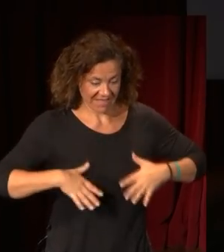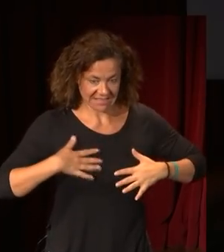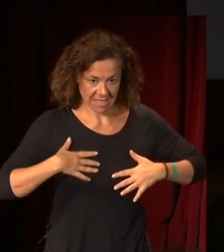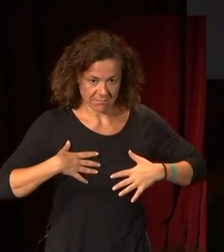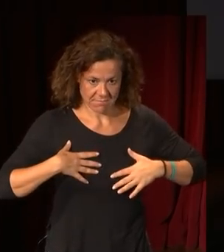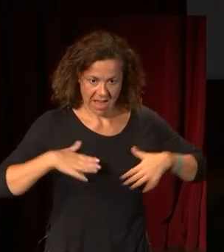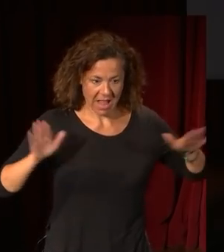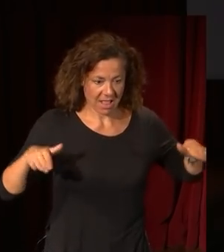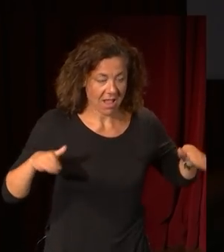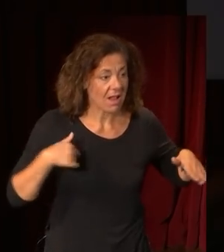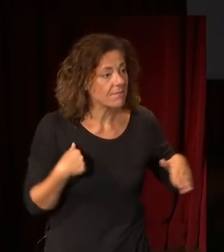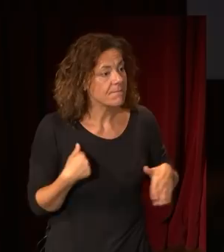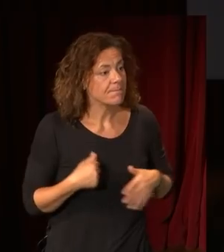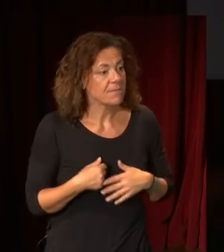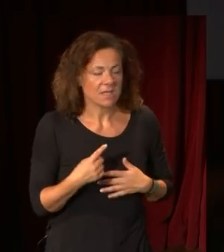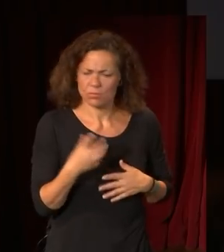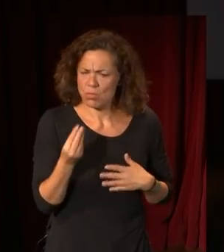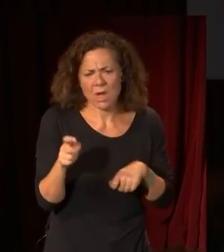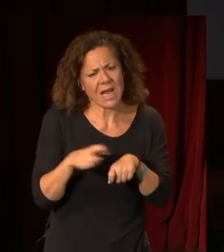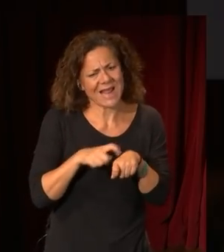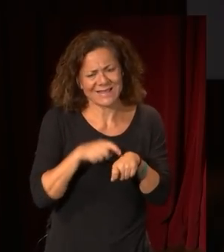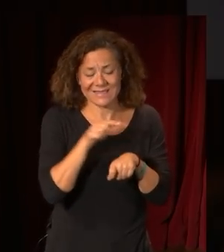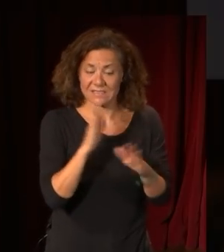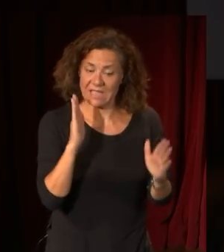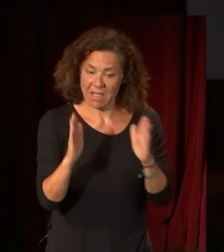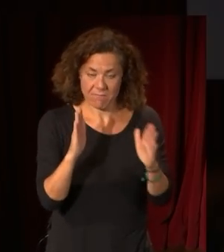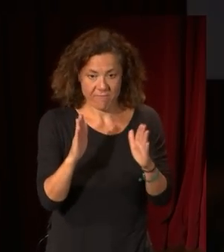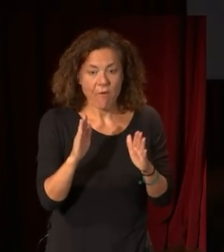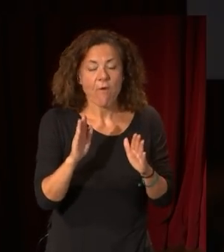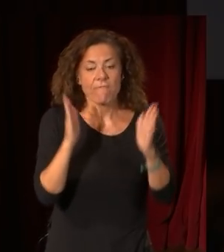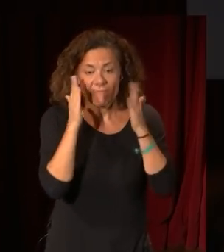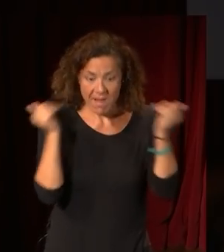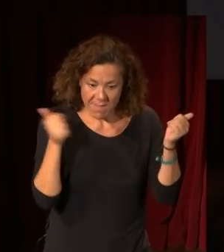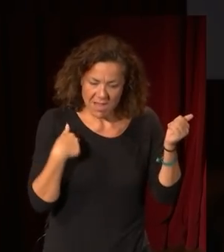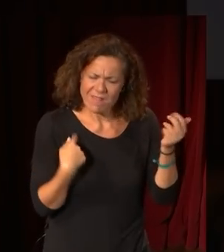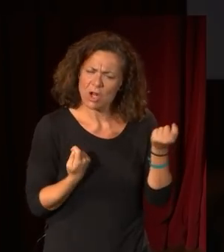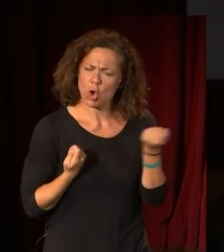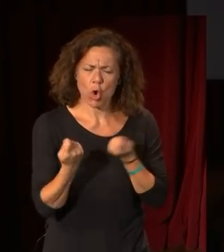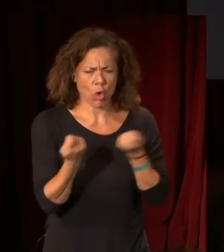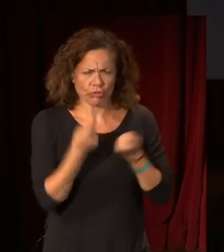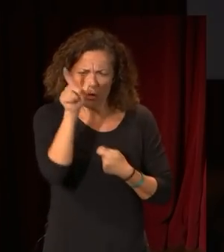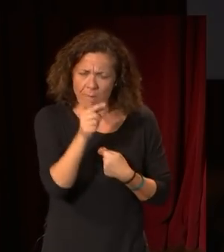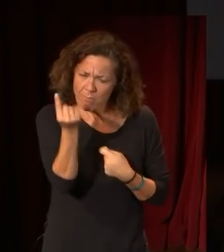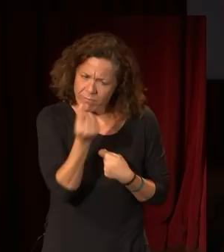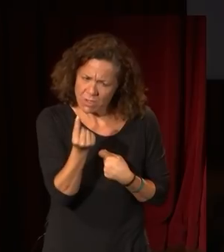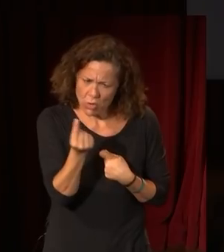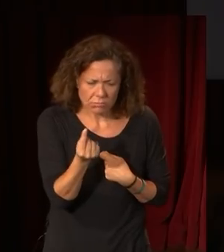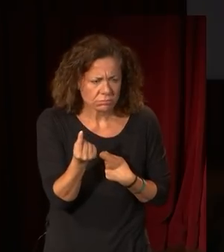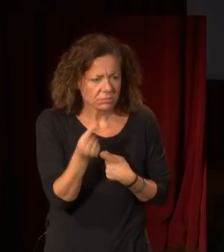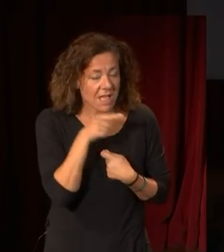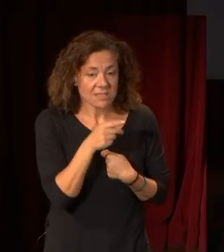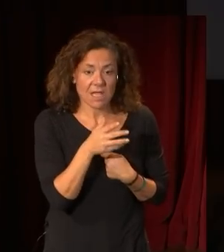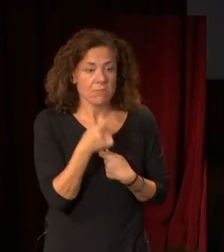igualmente es característica de esta pintura flamenca y del dominio que bermejo hace de ella ésta